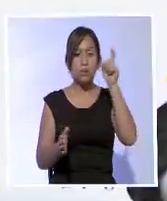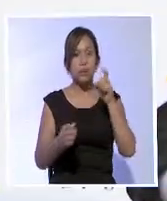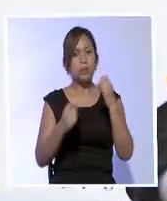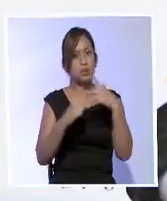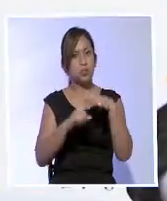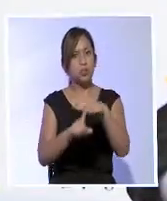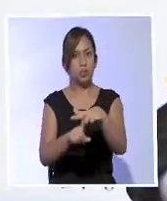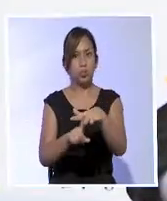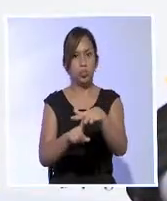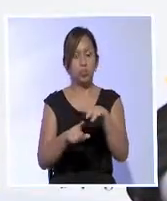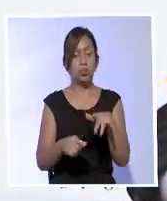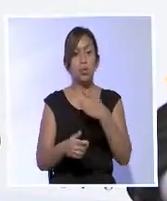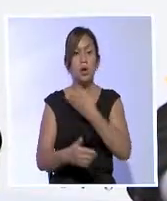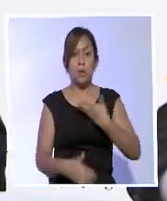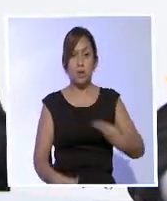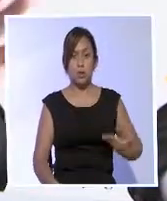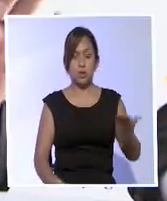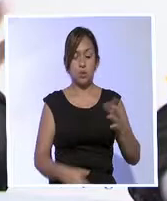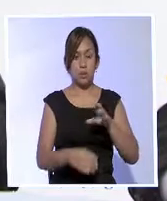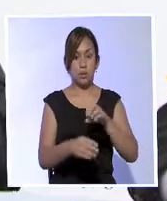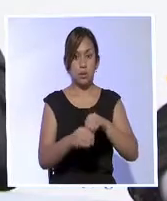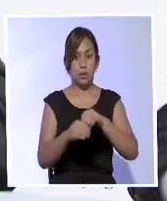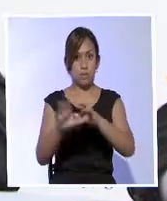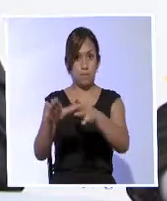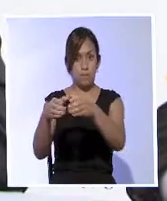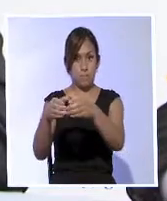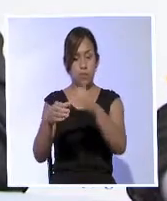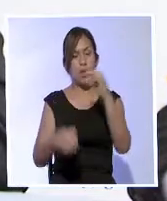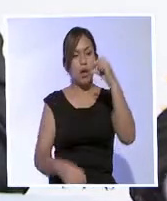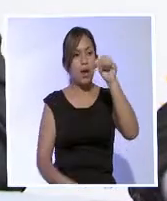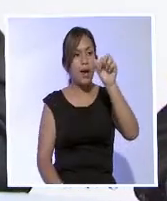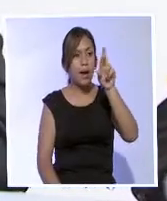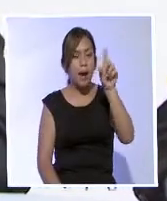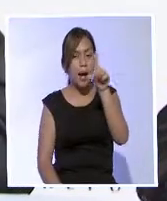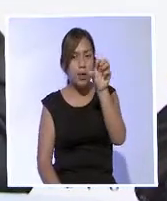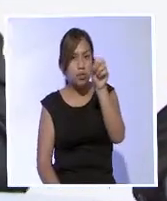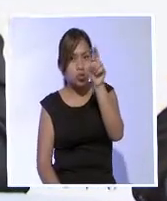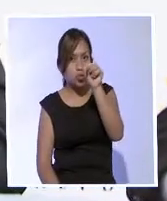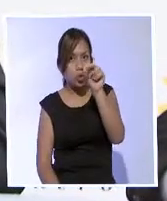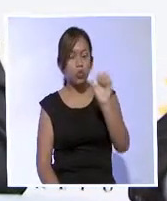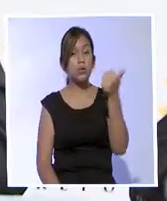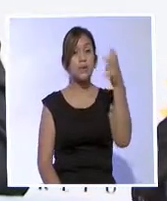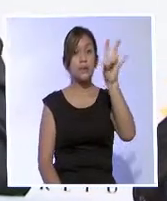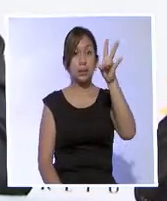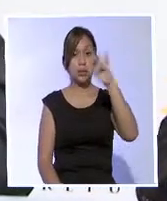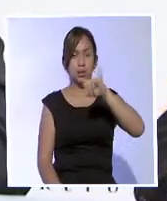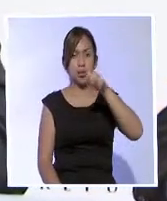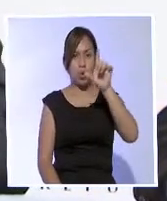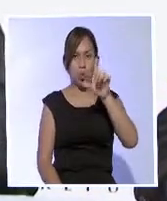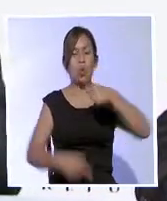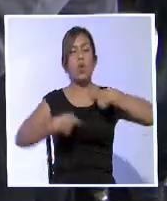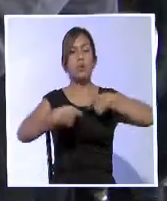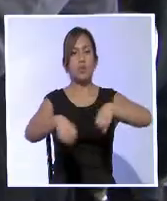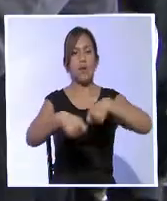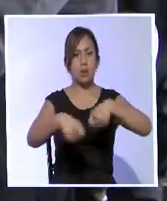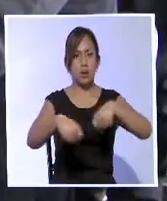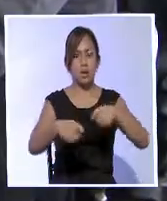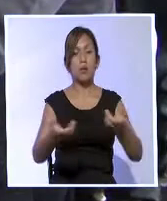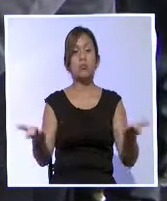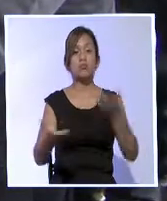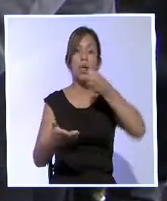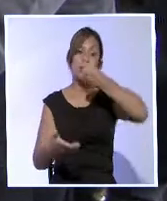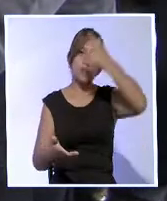el presidente de la mesa legislativa william garzón anunció que el próximo 17 de julio mantendrán un taller en santo domingo de los tsáchilas